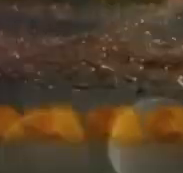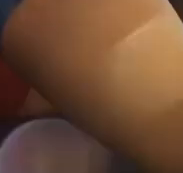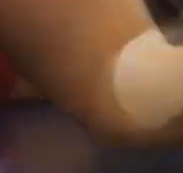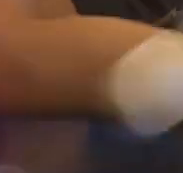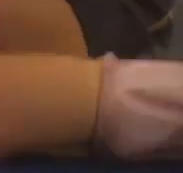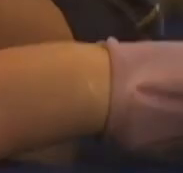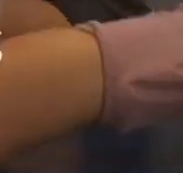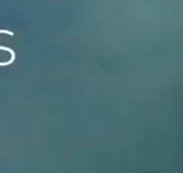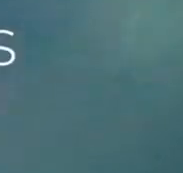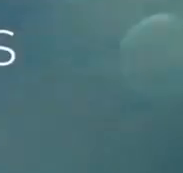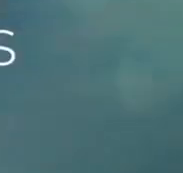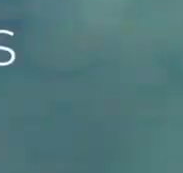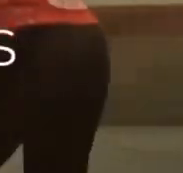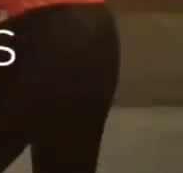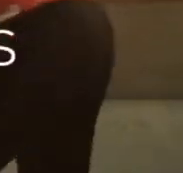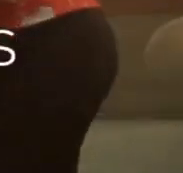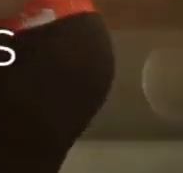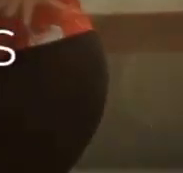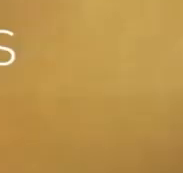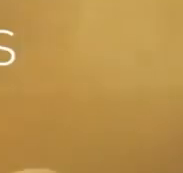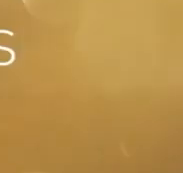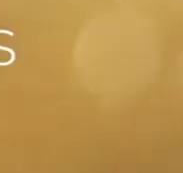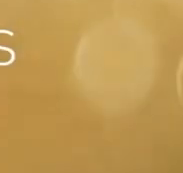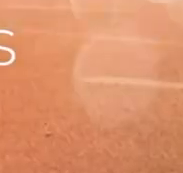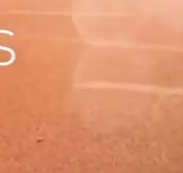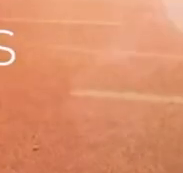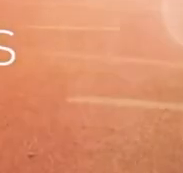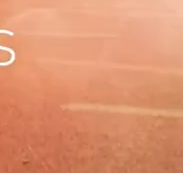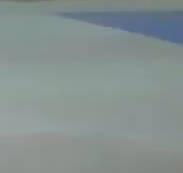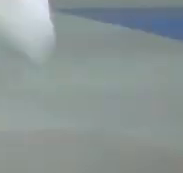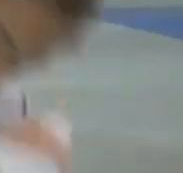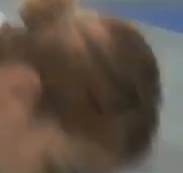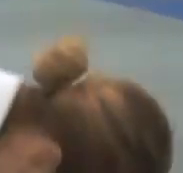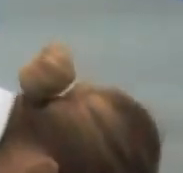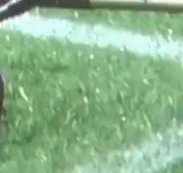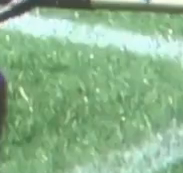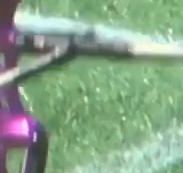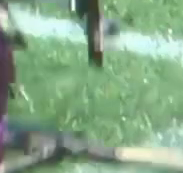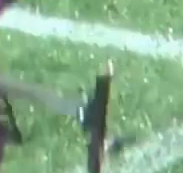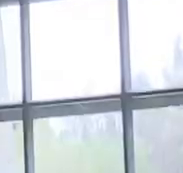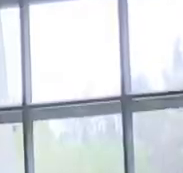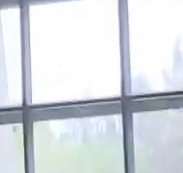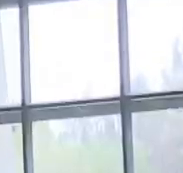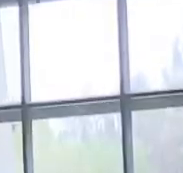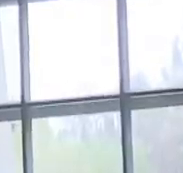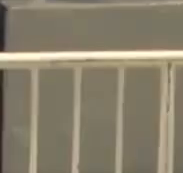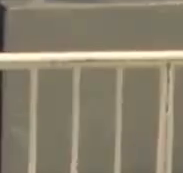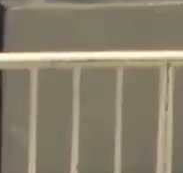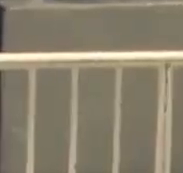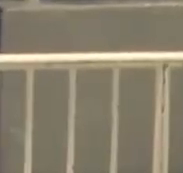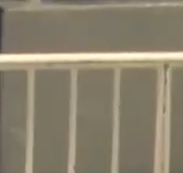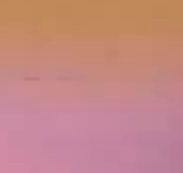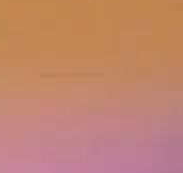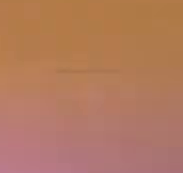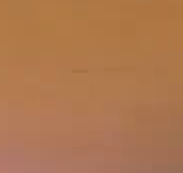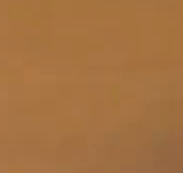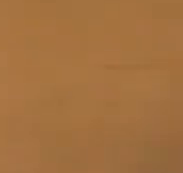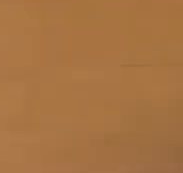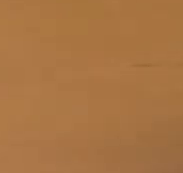vida. Ustedes, nuestra delegación mexicana, convivirán en una justa deportiva donde participarán